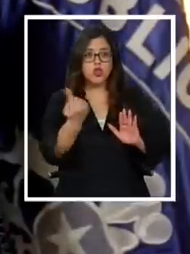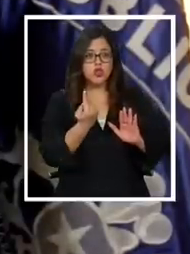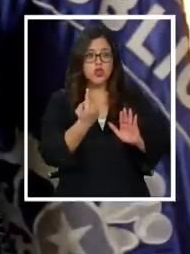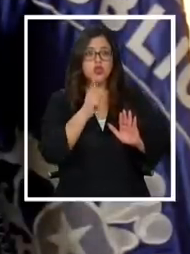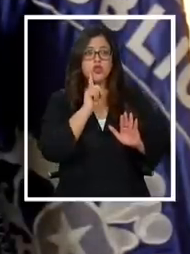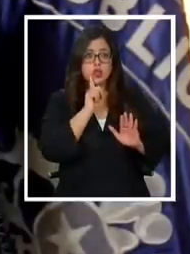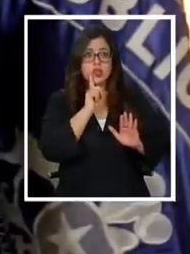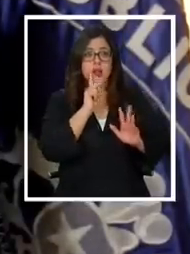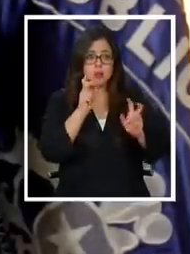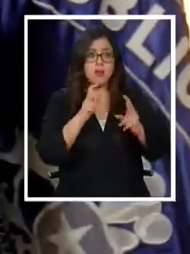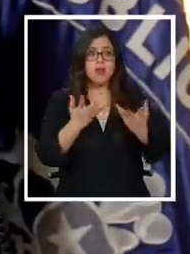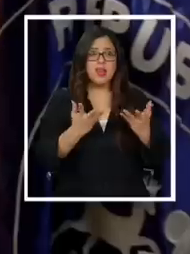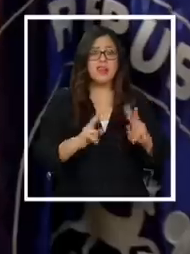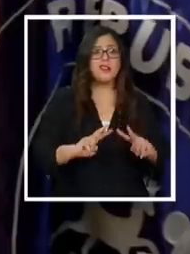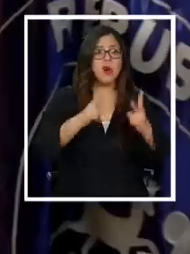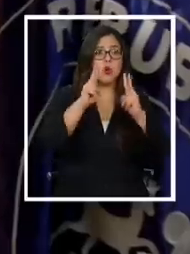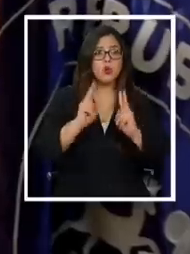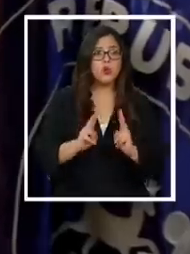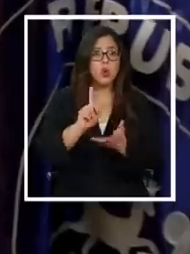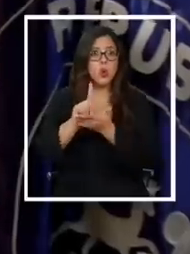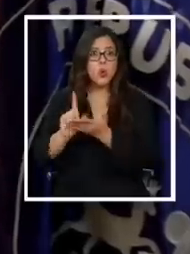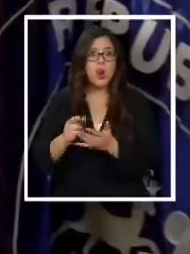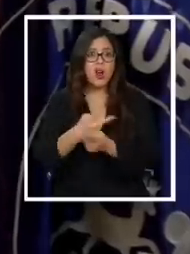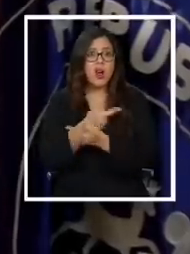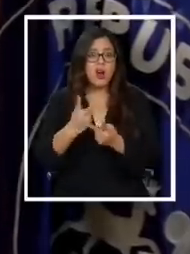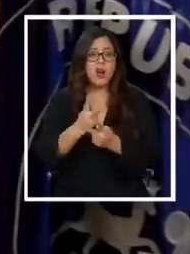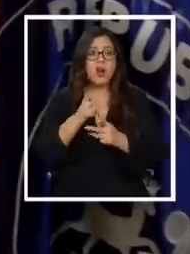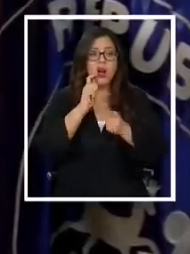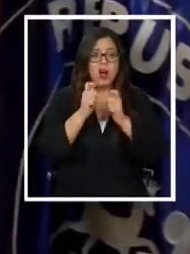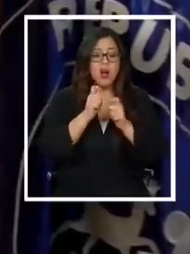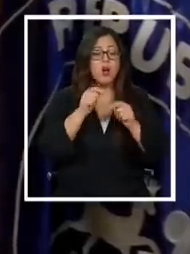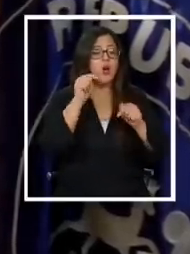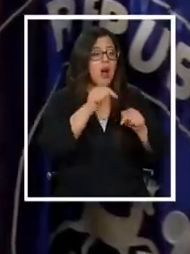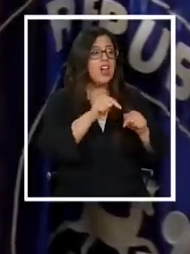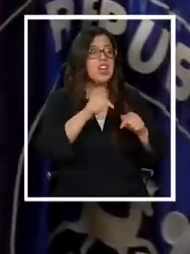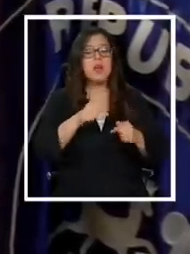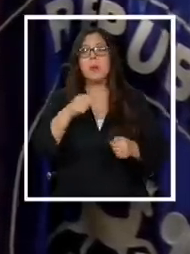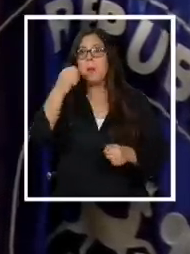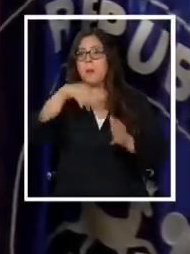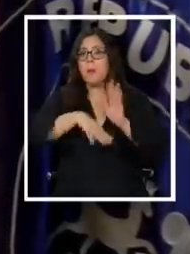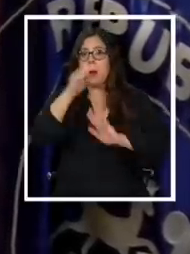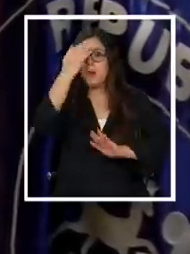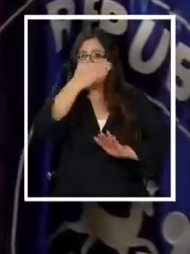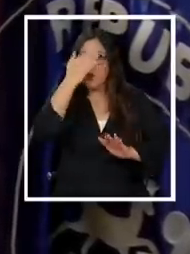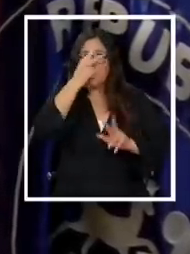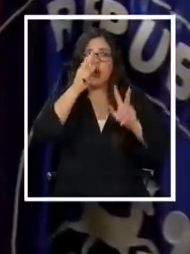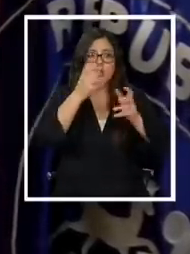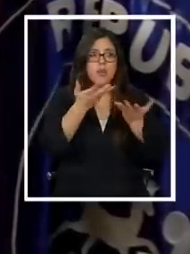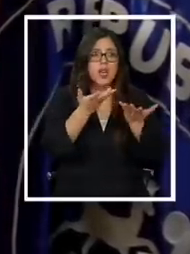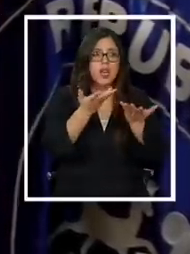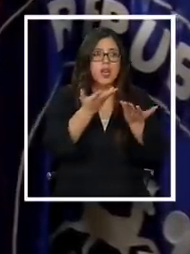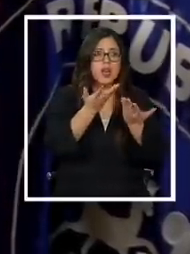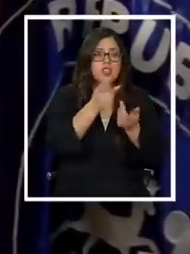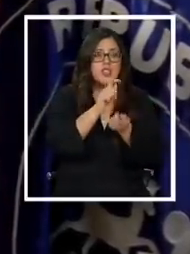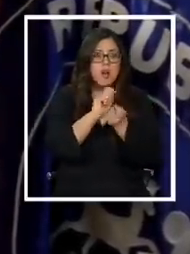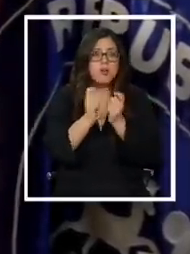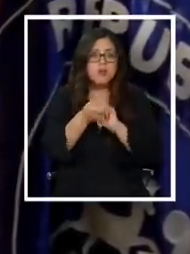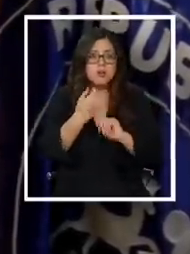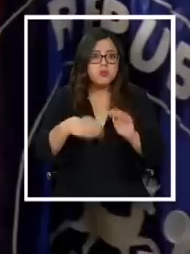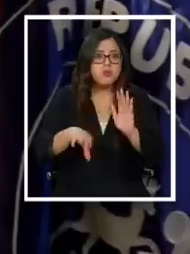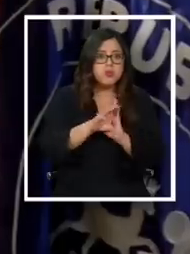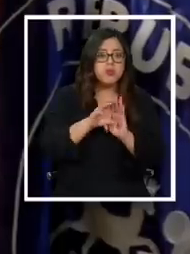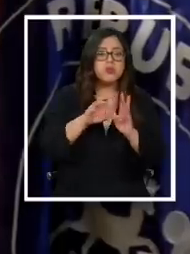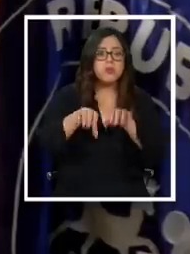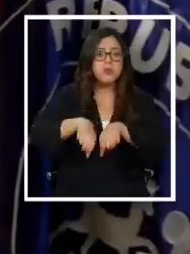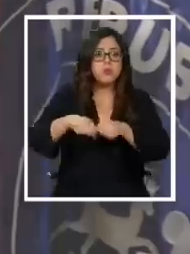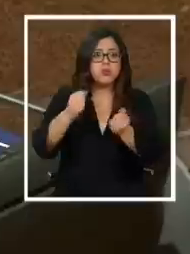sobre infraestructura crítica. Ha estado más preocupado de incidir en la convención para la refundación del país, para la destrucción de las